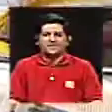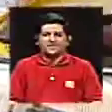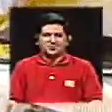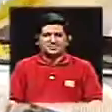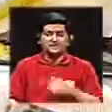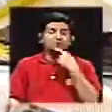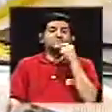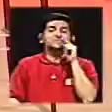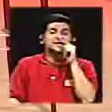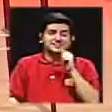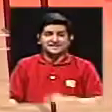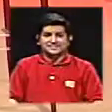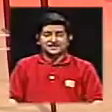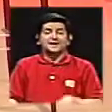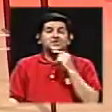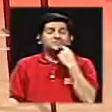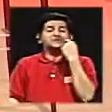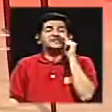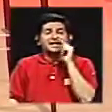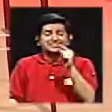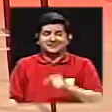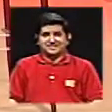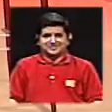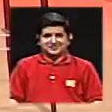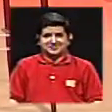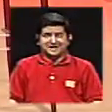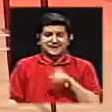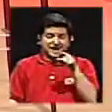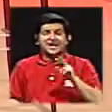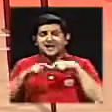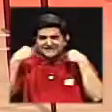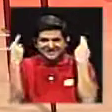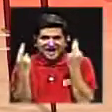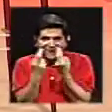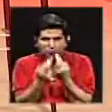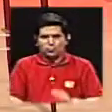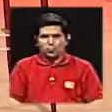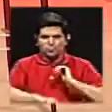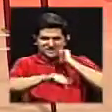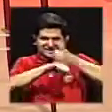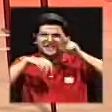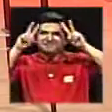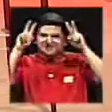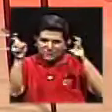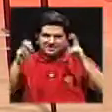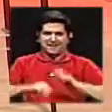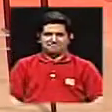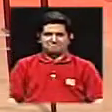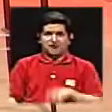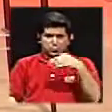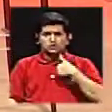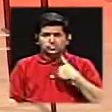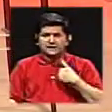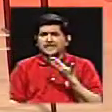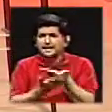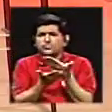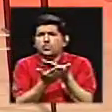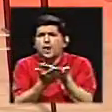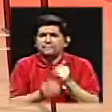nombres. Dice, no, pero usted dice, que es, usted dice que en esa reunión se planteó el tema. Exactamente. ¿Usted tiene alguna prueba? Estas son